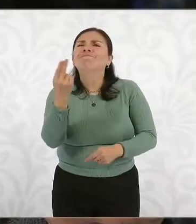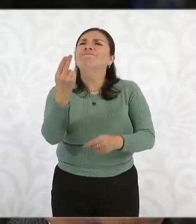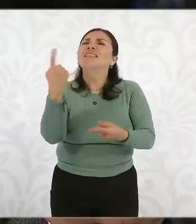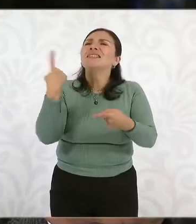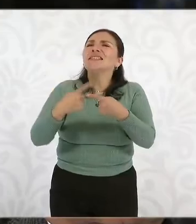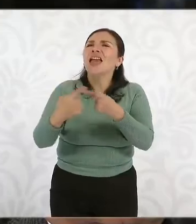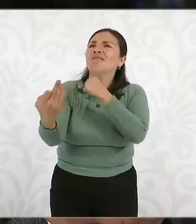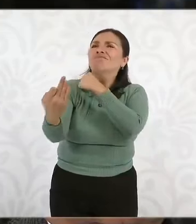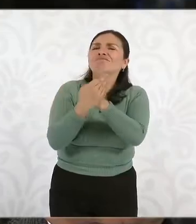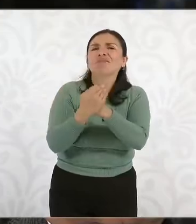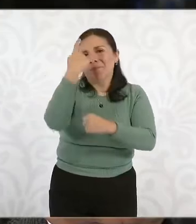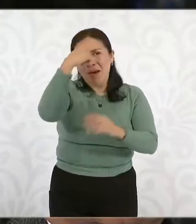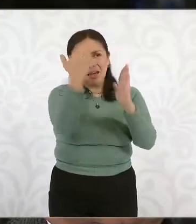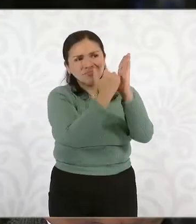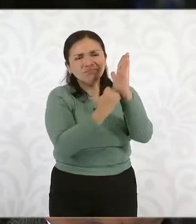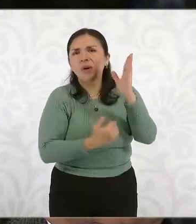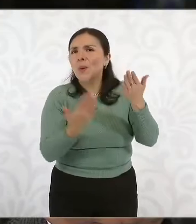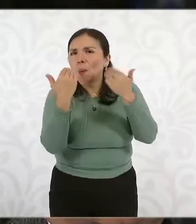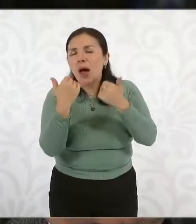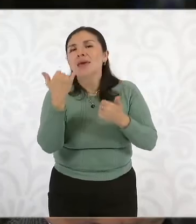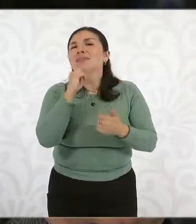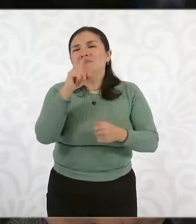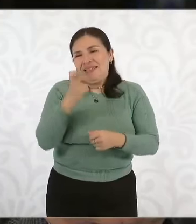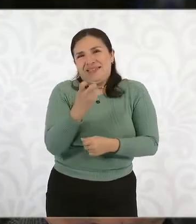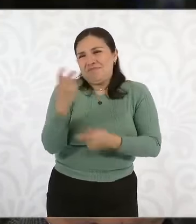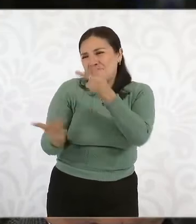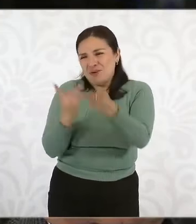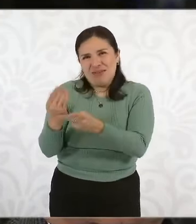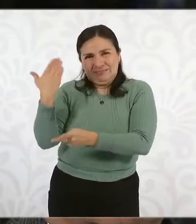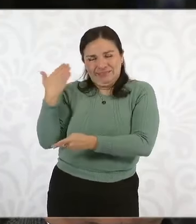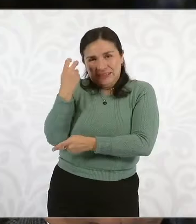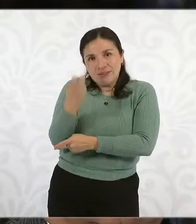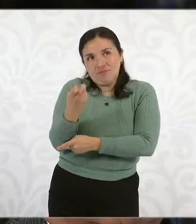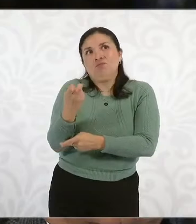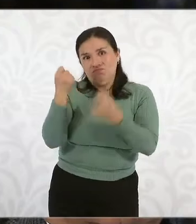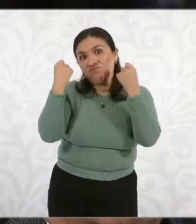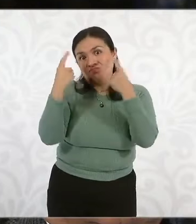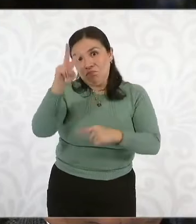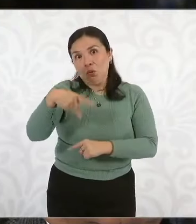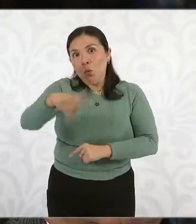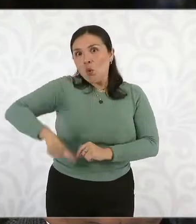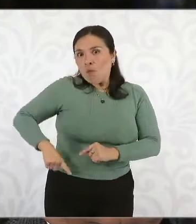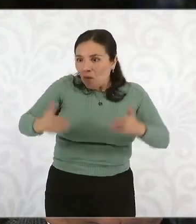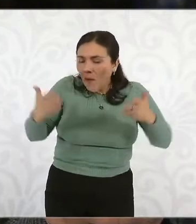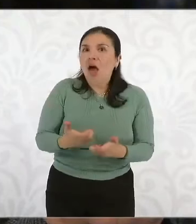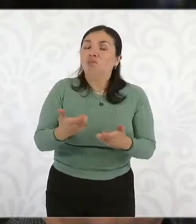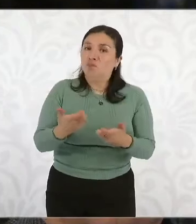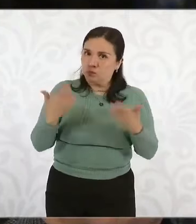lineamientos y también pues la consulta misma, ¿no? Yo creo que hay que reconocer eso de su gobierno.